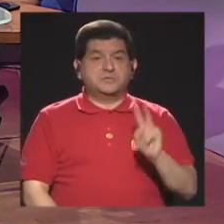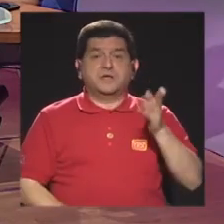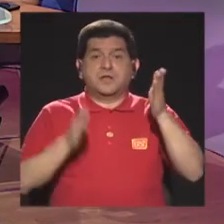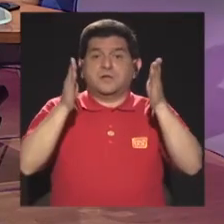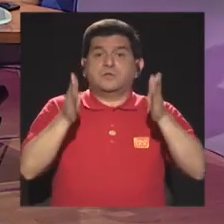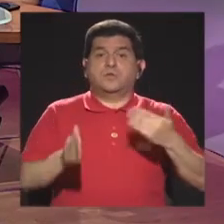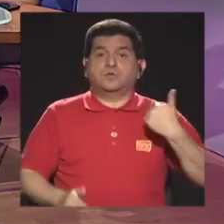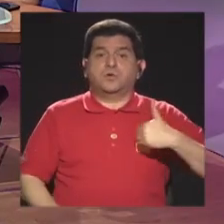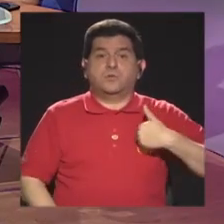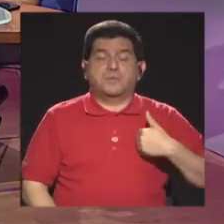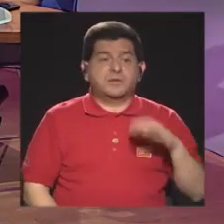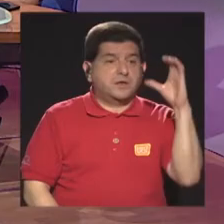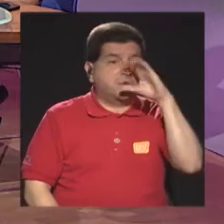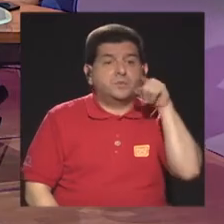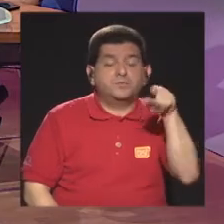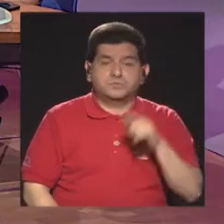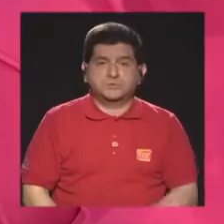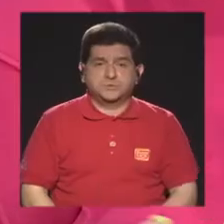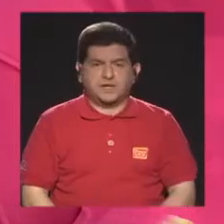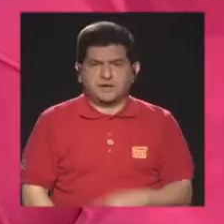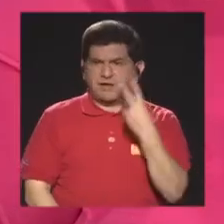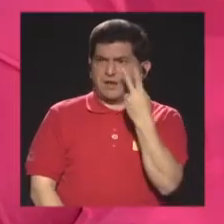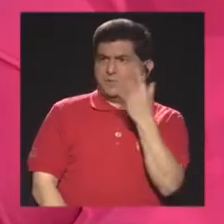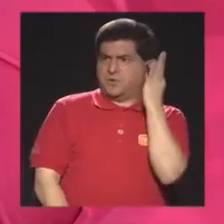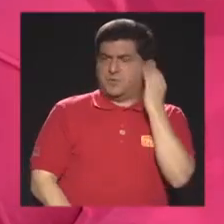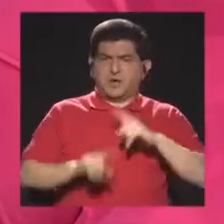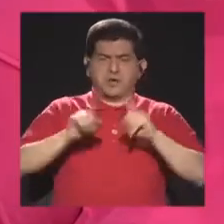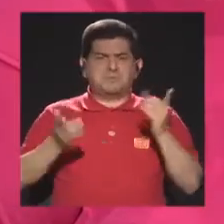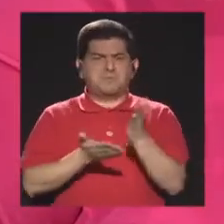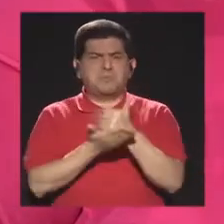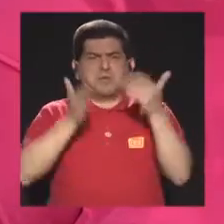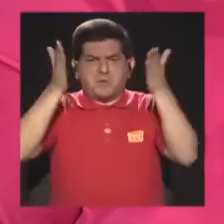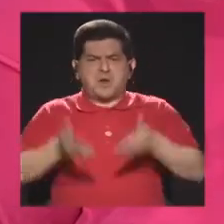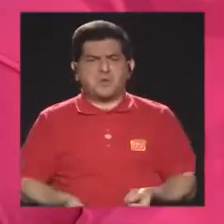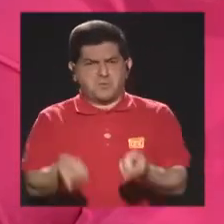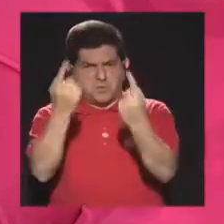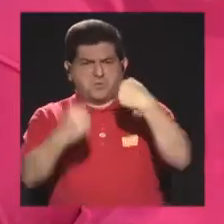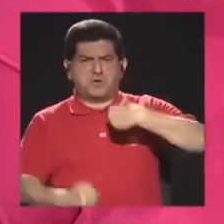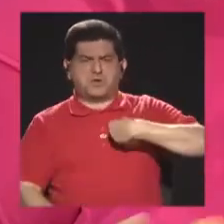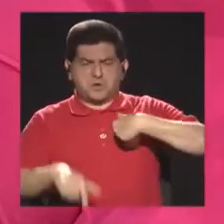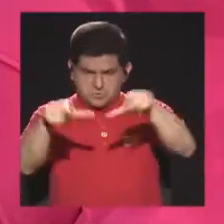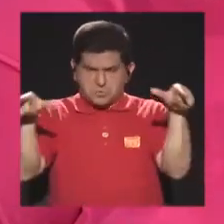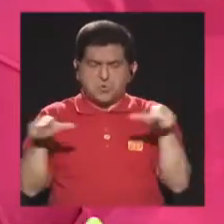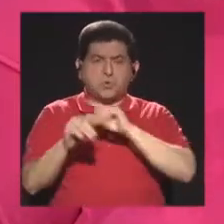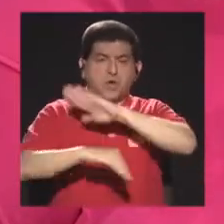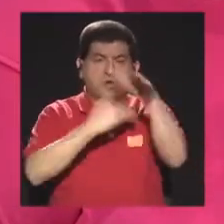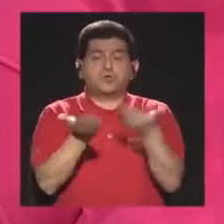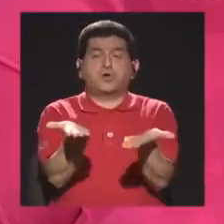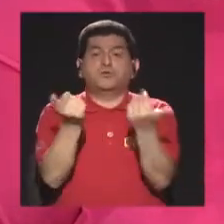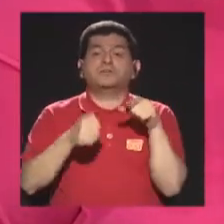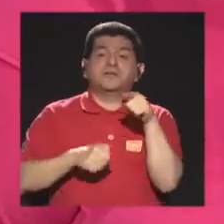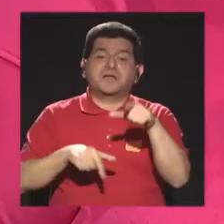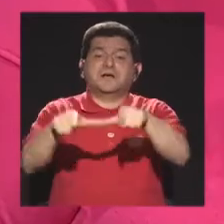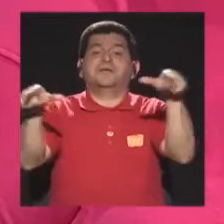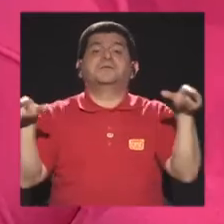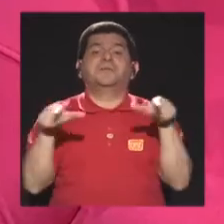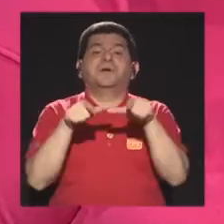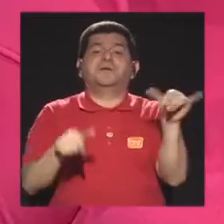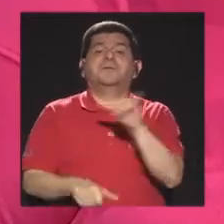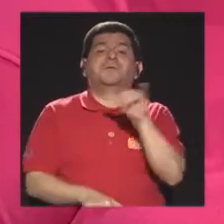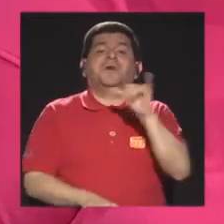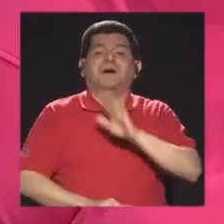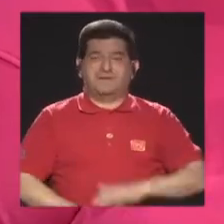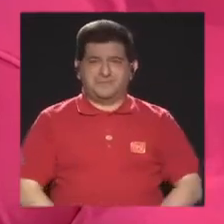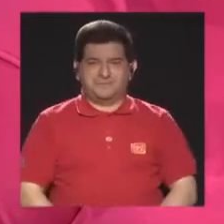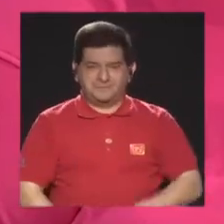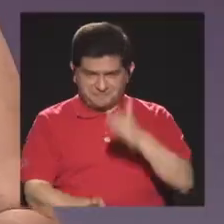compañero porque veían una mujer ahí, pero en el momento que alguno se decidía a venir donde yo estaba, ya todos querían ir a ese lado.